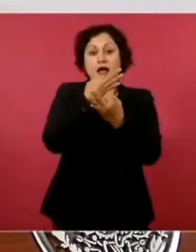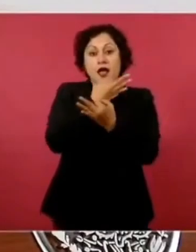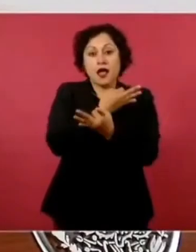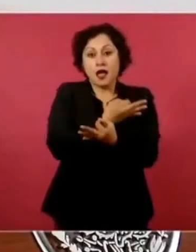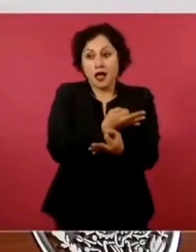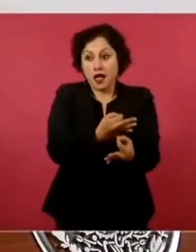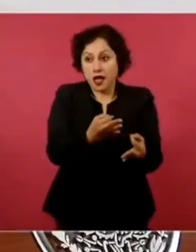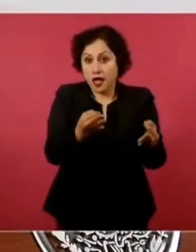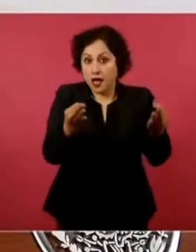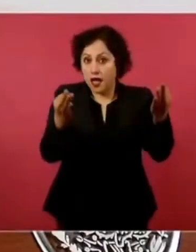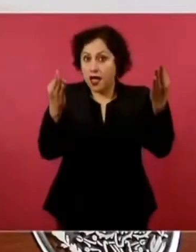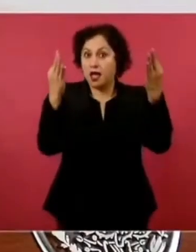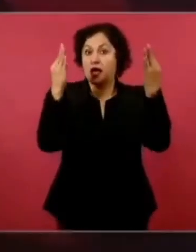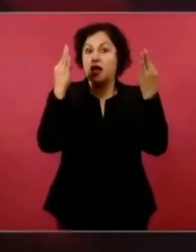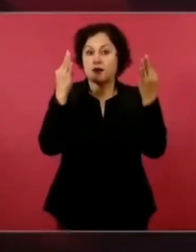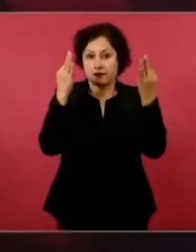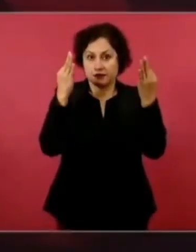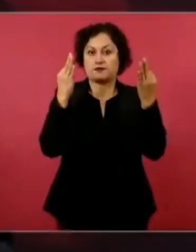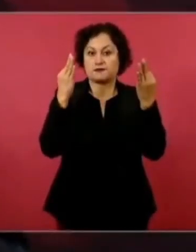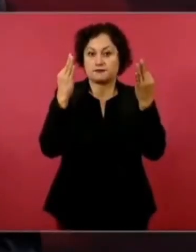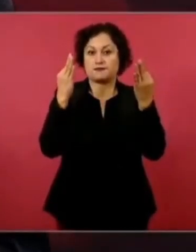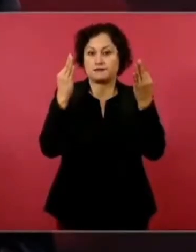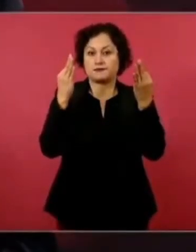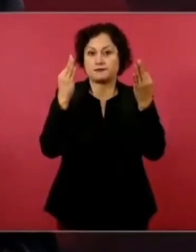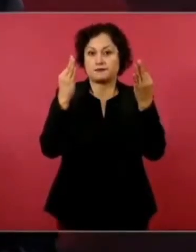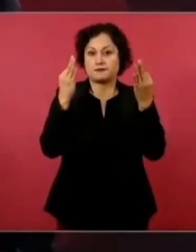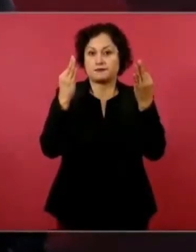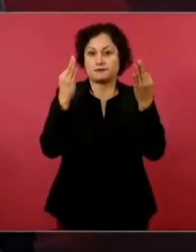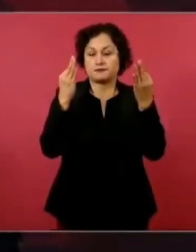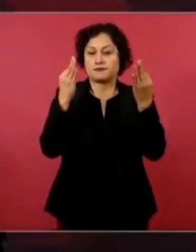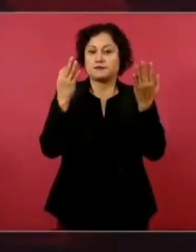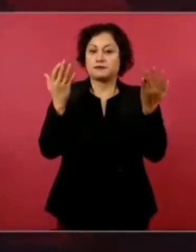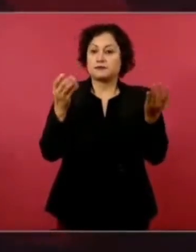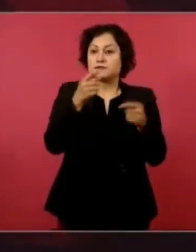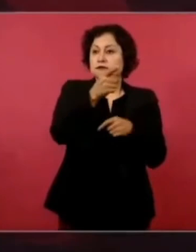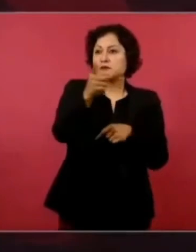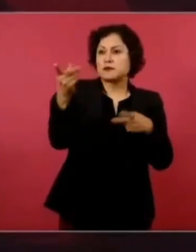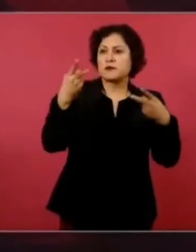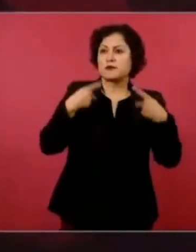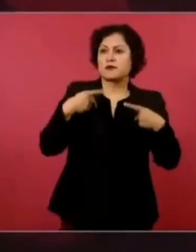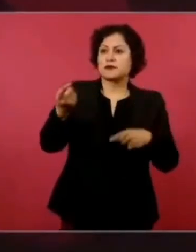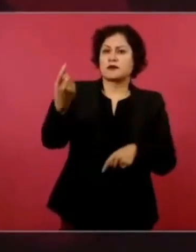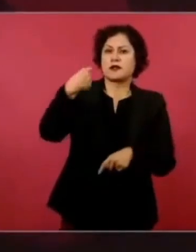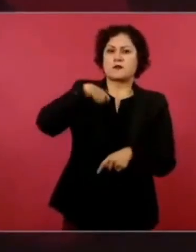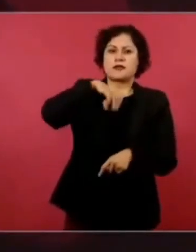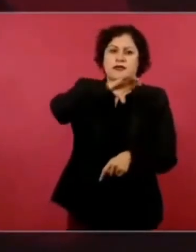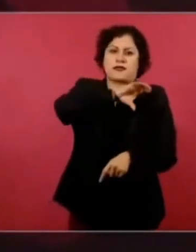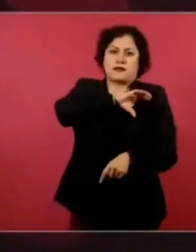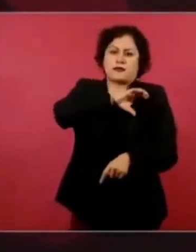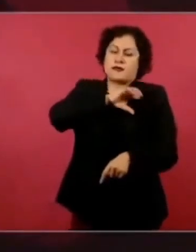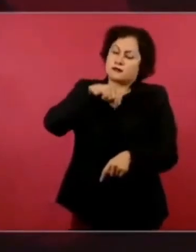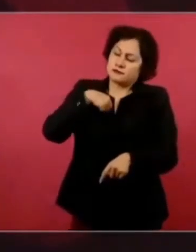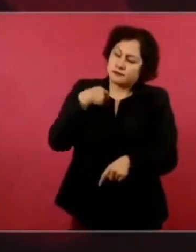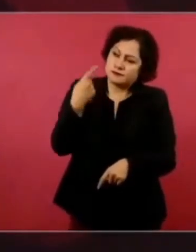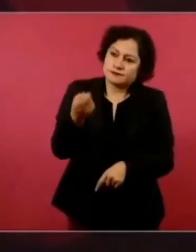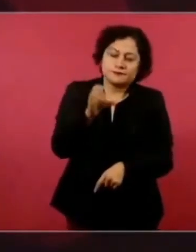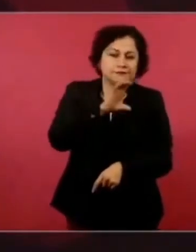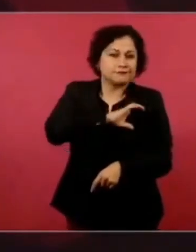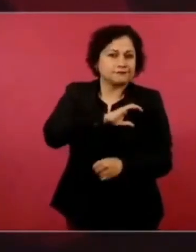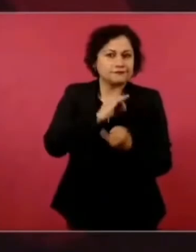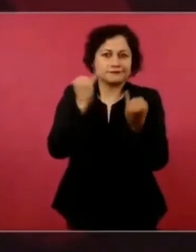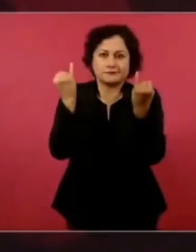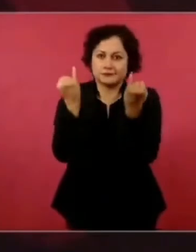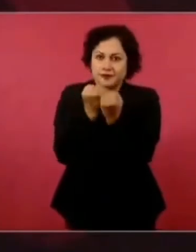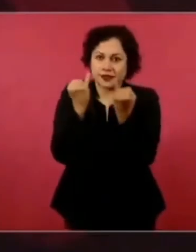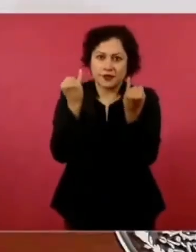diciéndole a mucha gente que me quiere como yo los quiero a ellos, de que ya